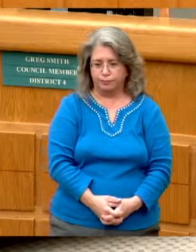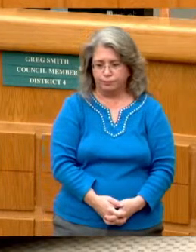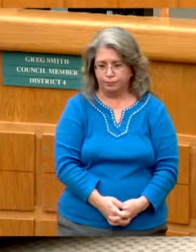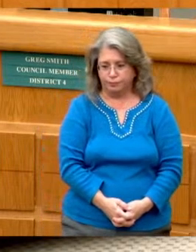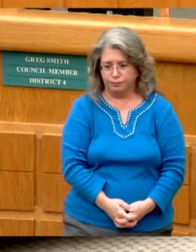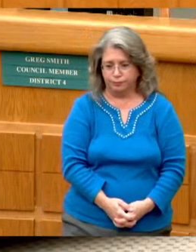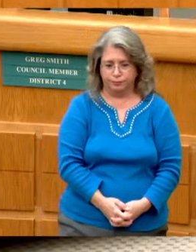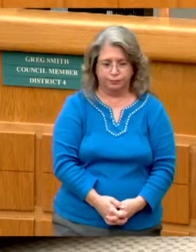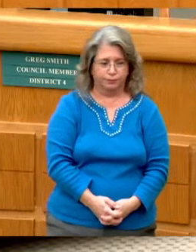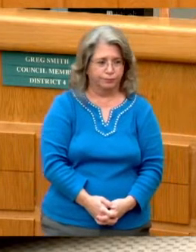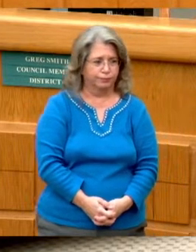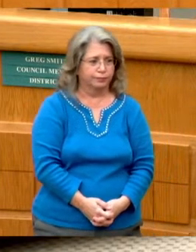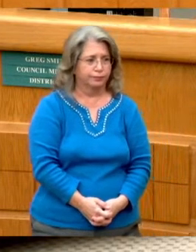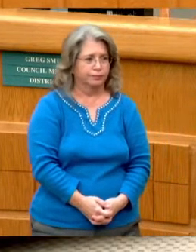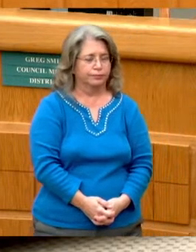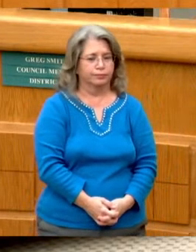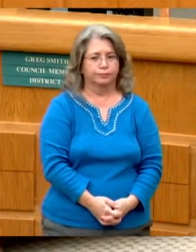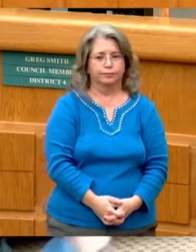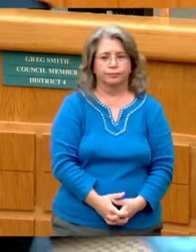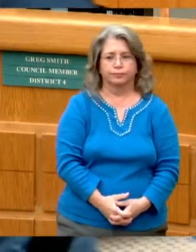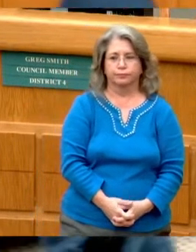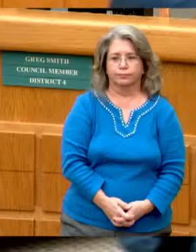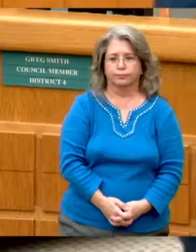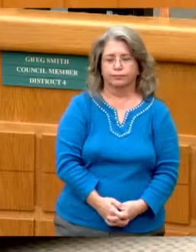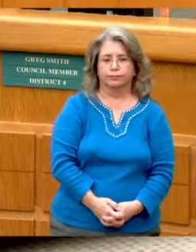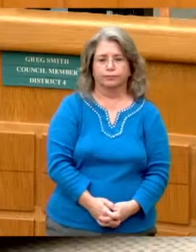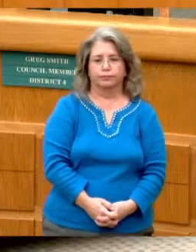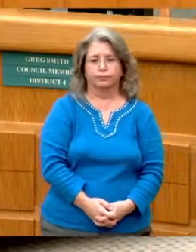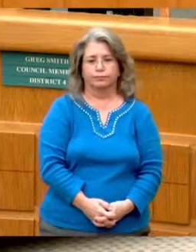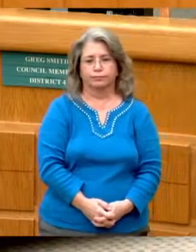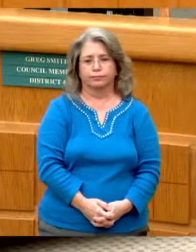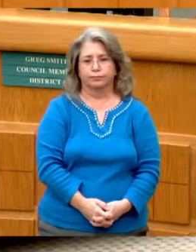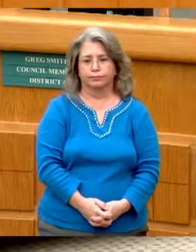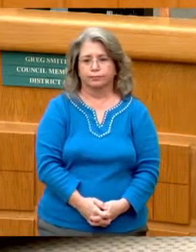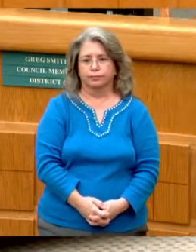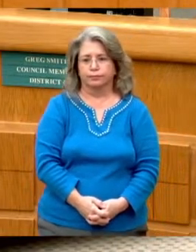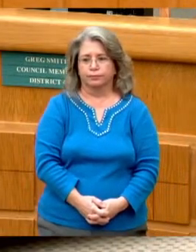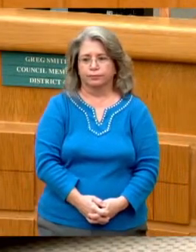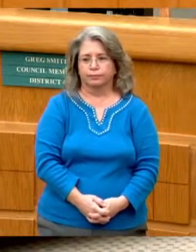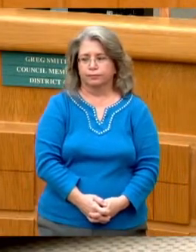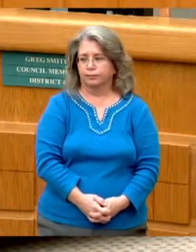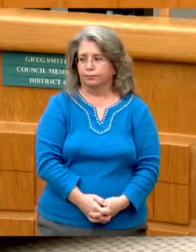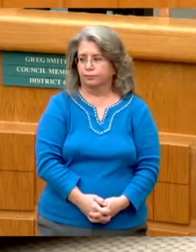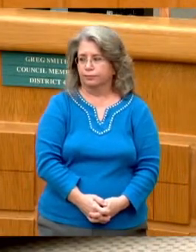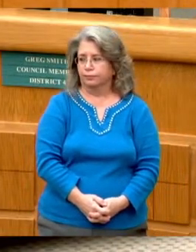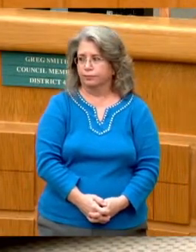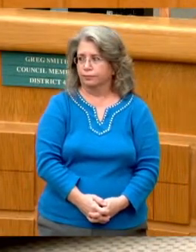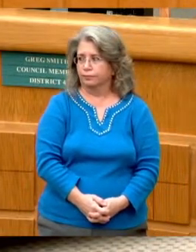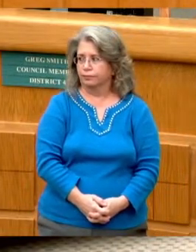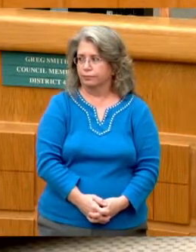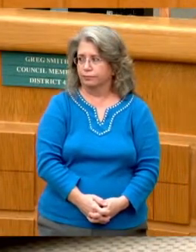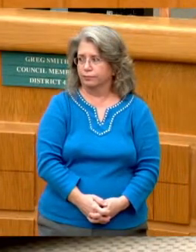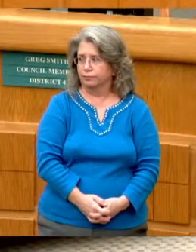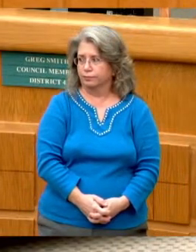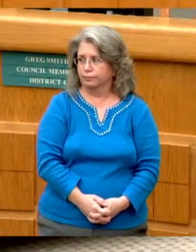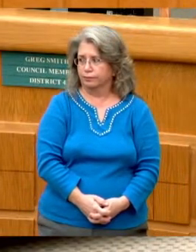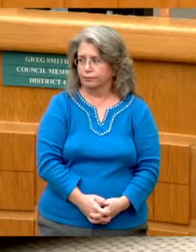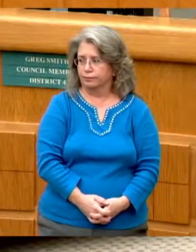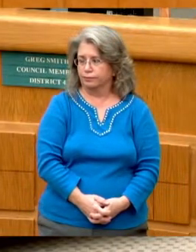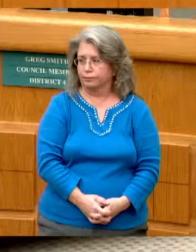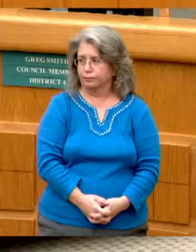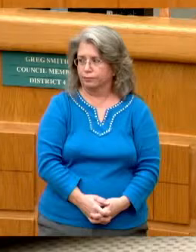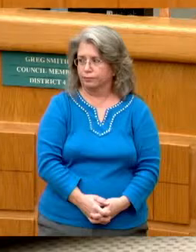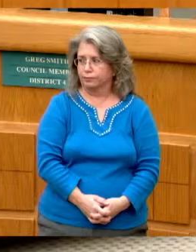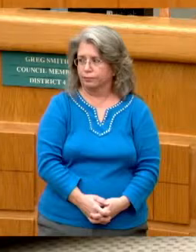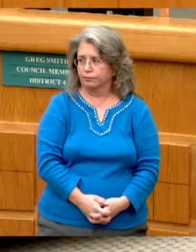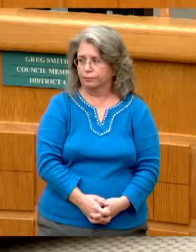pusimos en contacto con los funcionarios estatales para solicitarlas. Recibimos suficientes para vacunar a 5,000 personas.